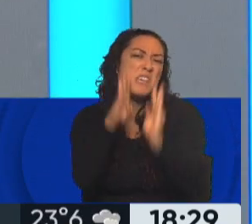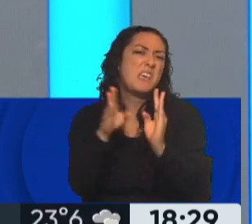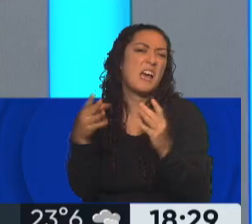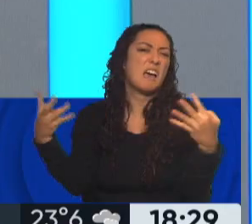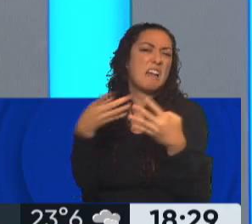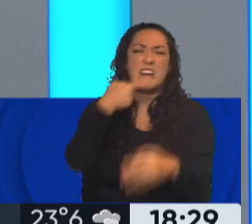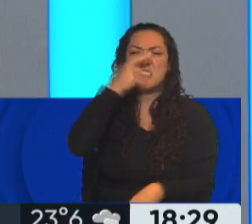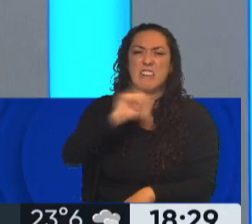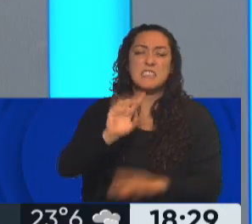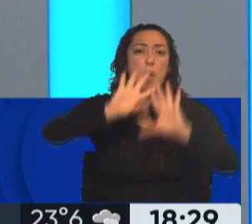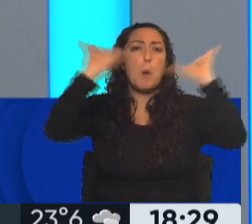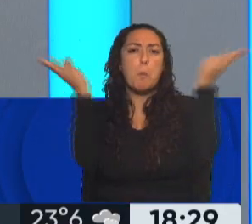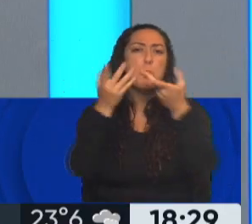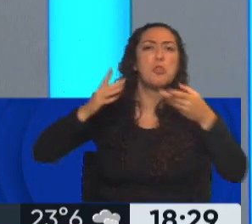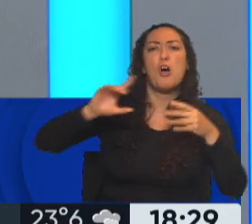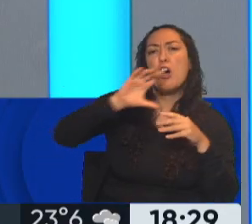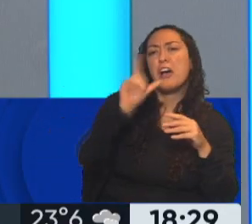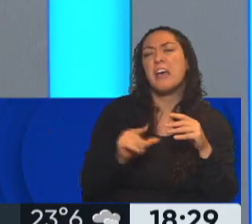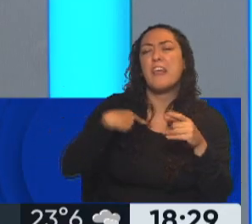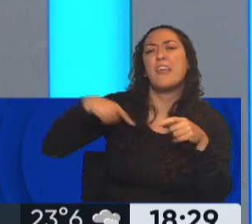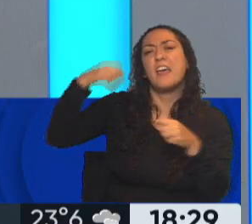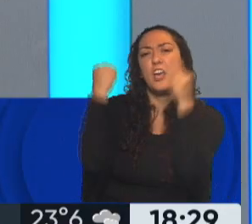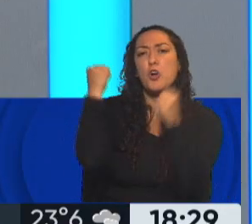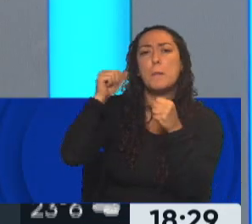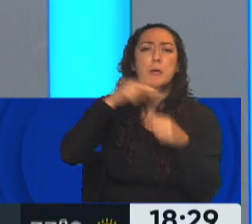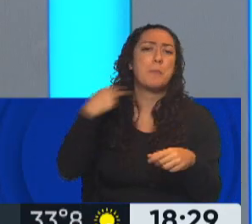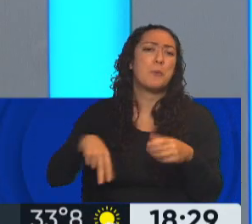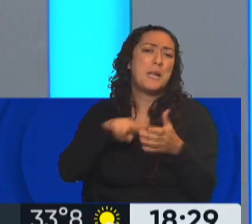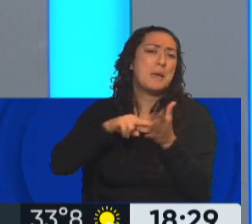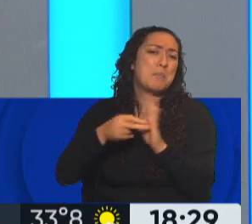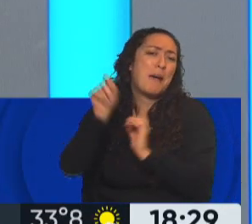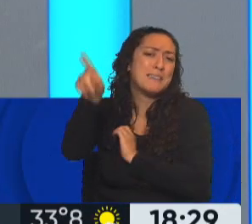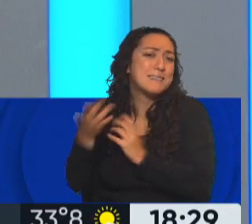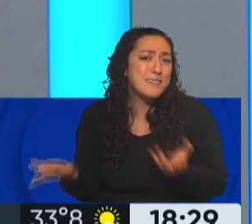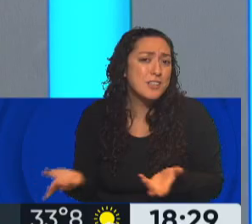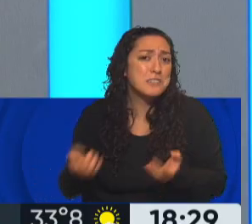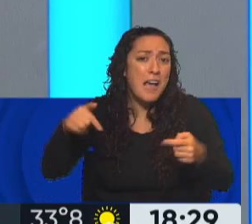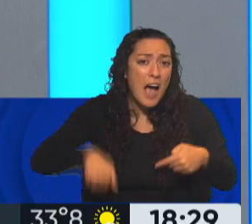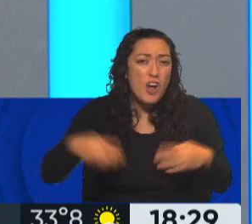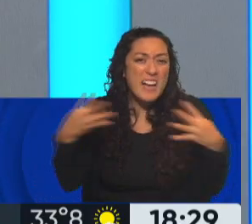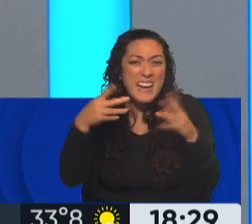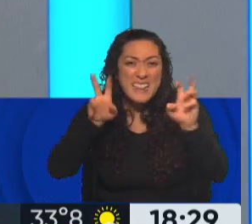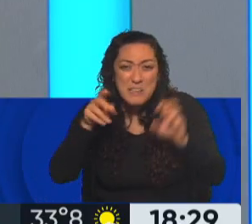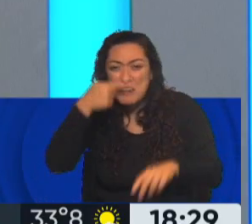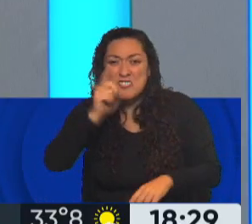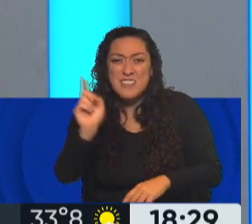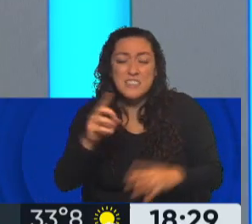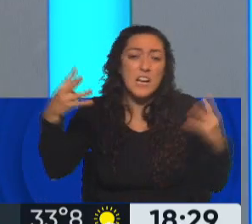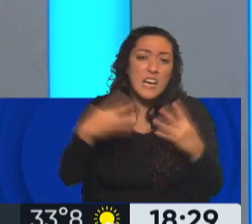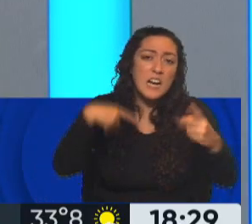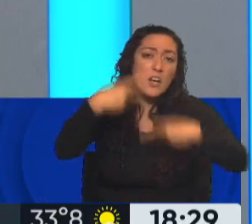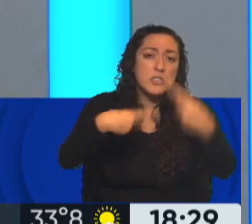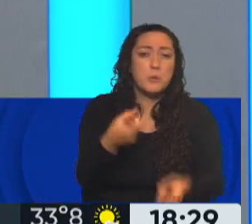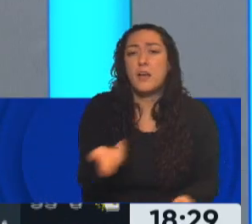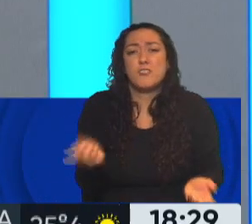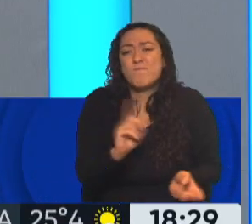Su visión del mundo es geoeconómica, más con problemas que tiene ahora. De manera que a China no le interesa demasiado que siga la guerra, porque